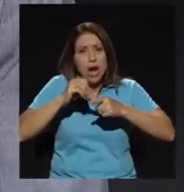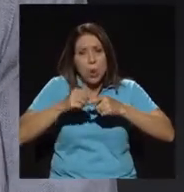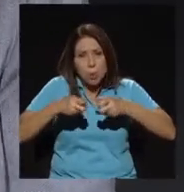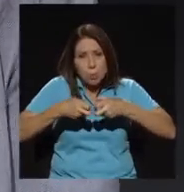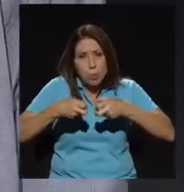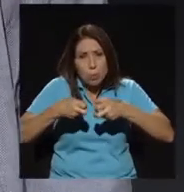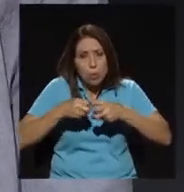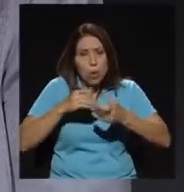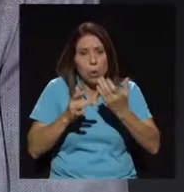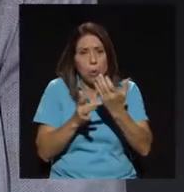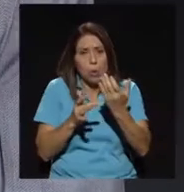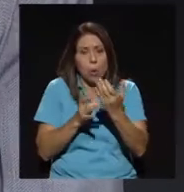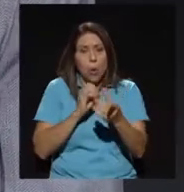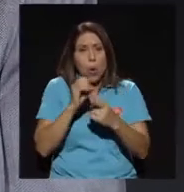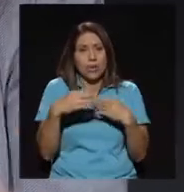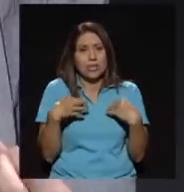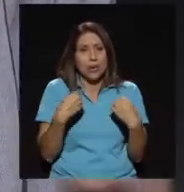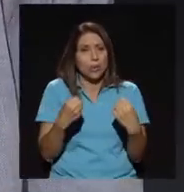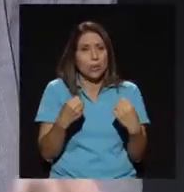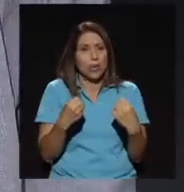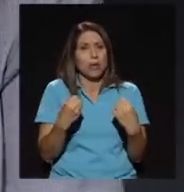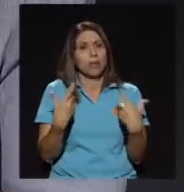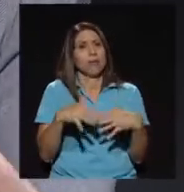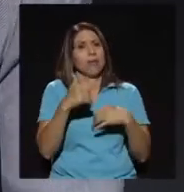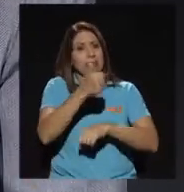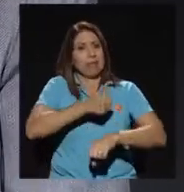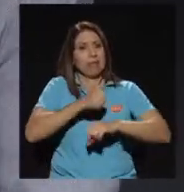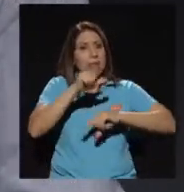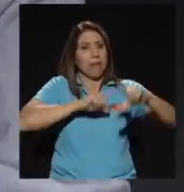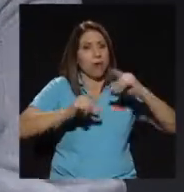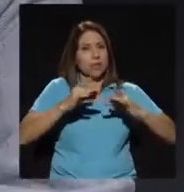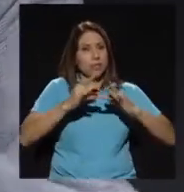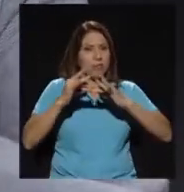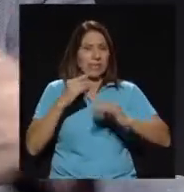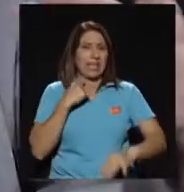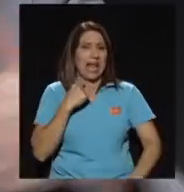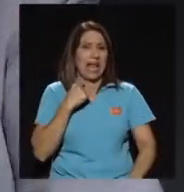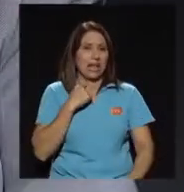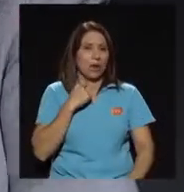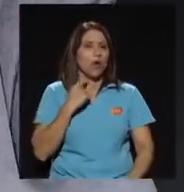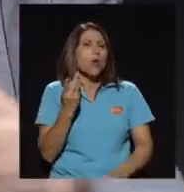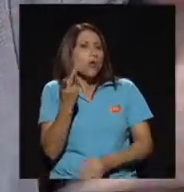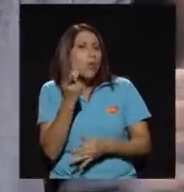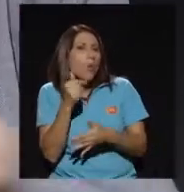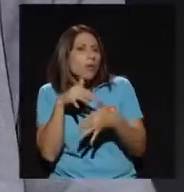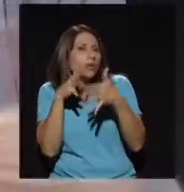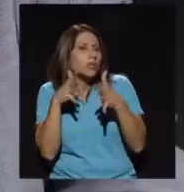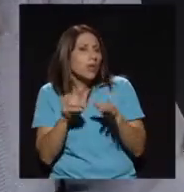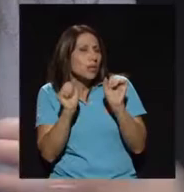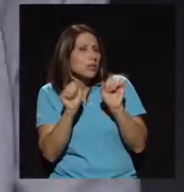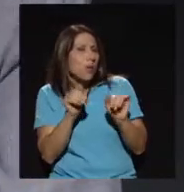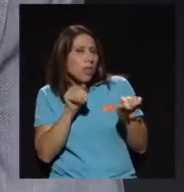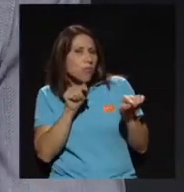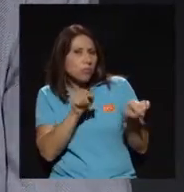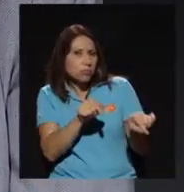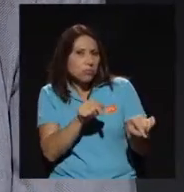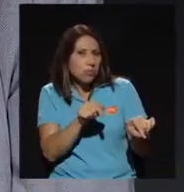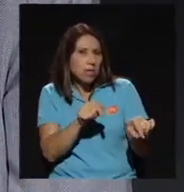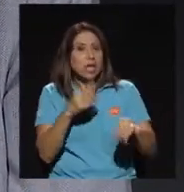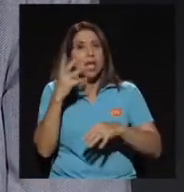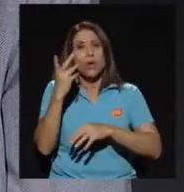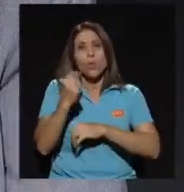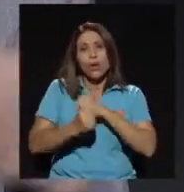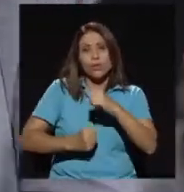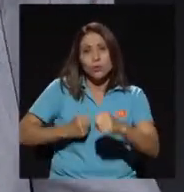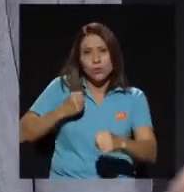salud es sumamente caro y la cantidad de estudiantes que uno podría tener y los años en que podría mantener abierta el ingreso